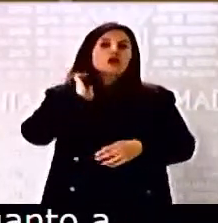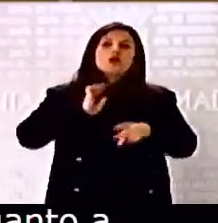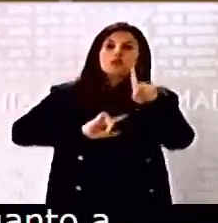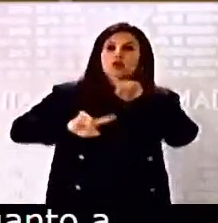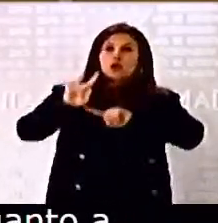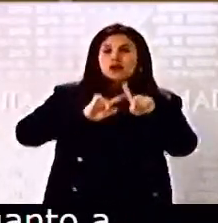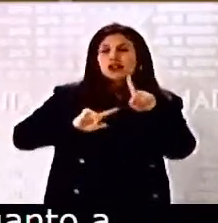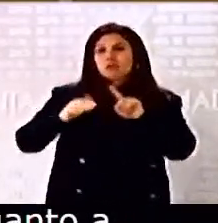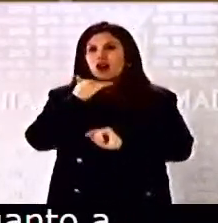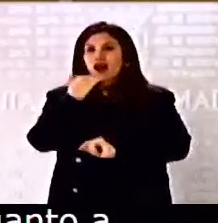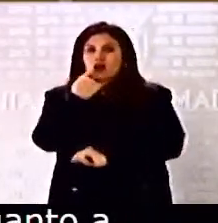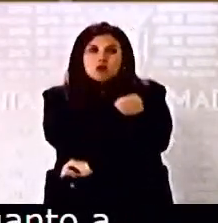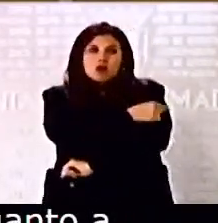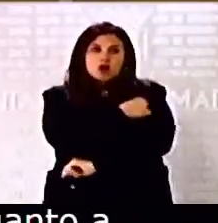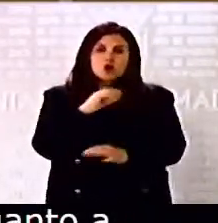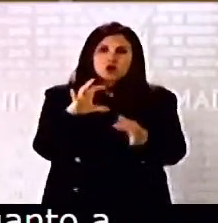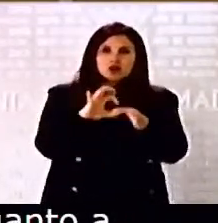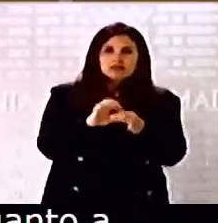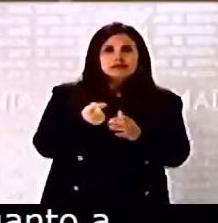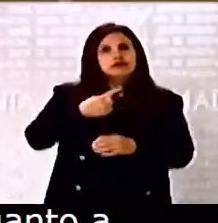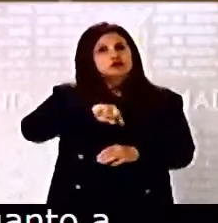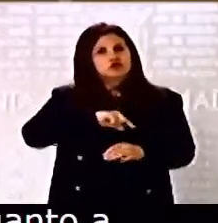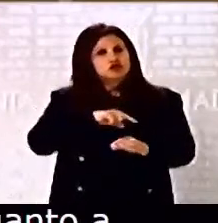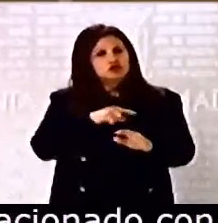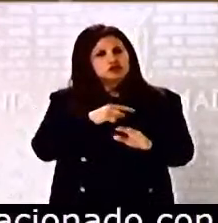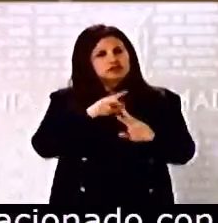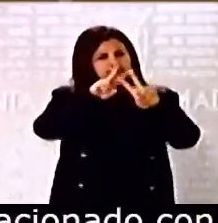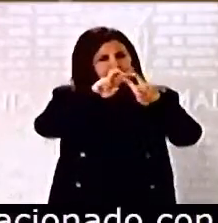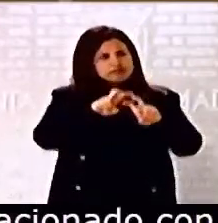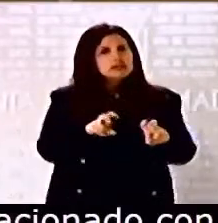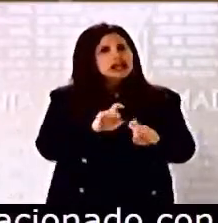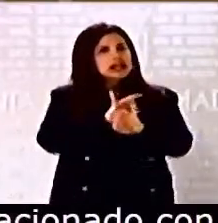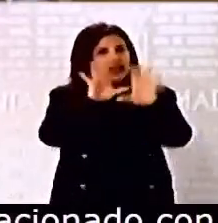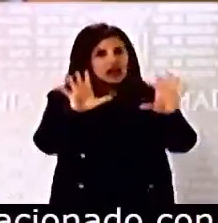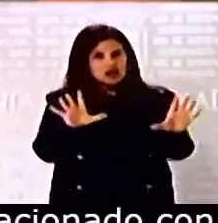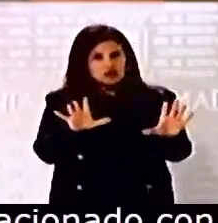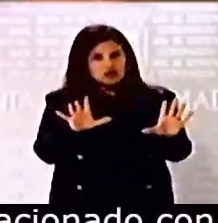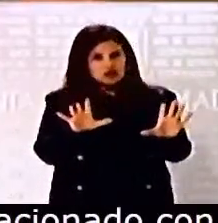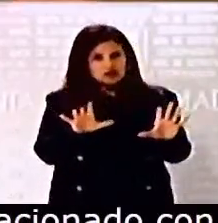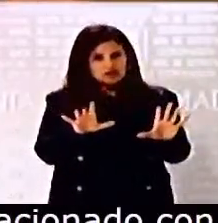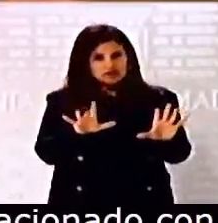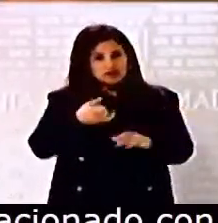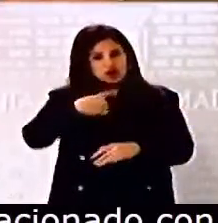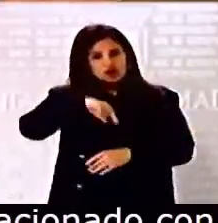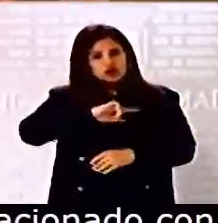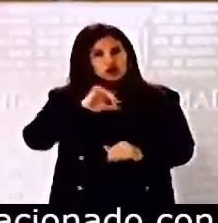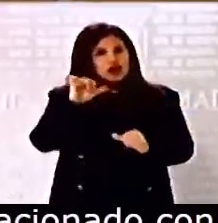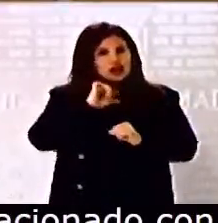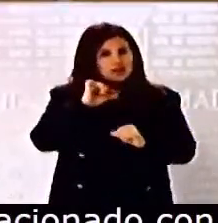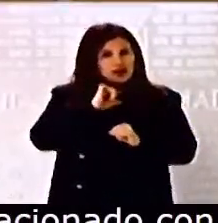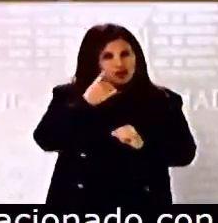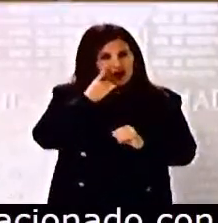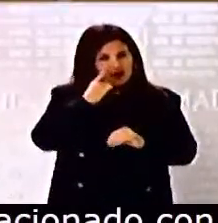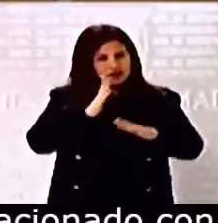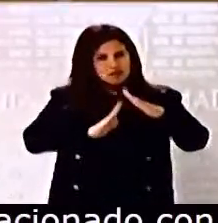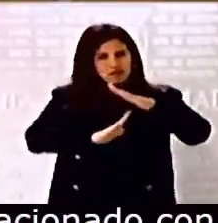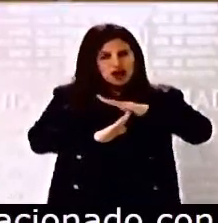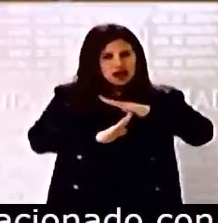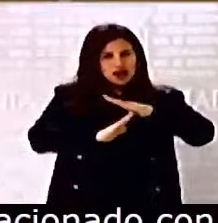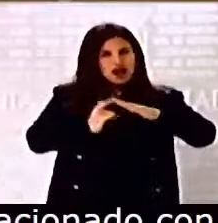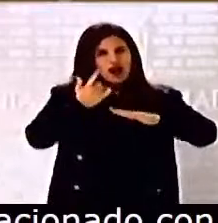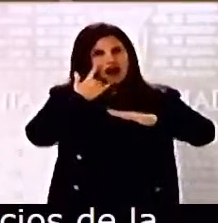relacionado con la vacuna, y hasta que no estamos seguros de que los beneficios de la vacuna superan a los riesgos, como es este el caso,